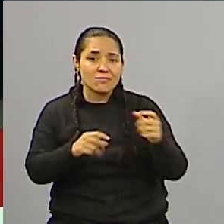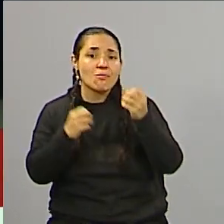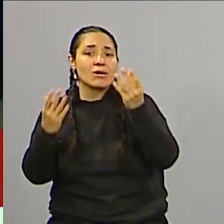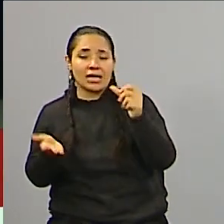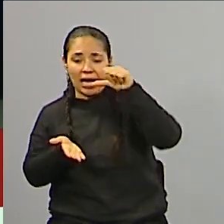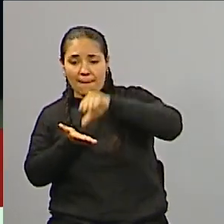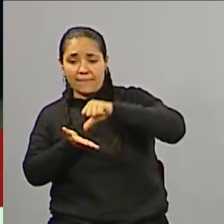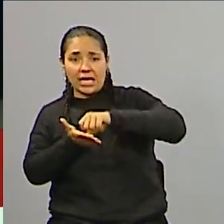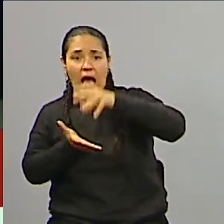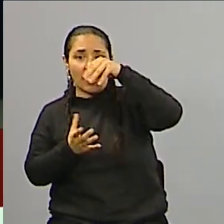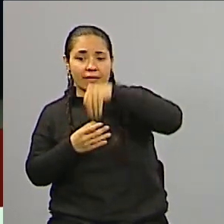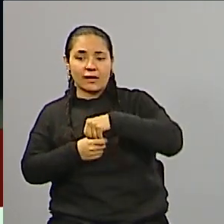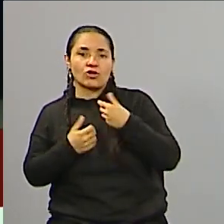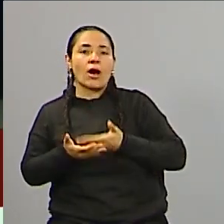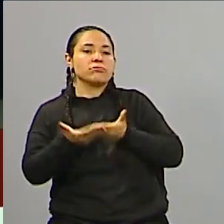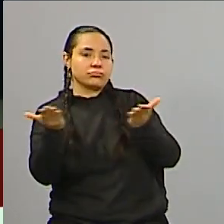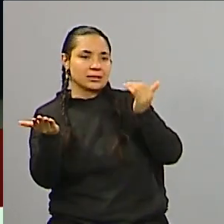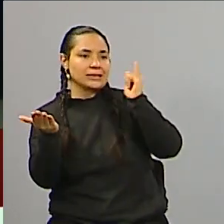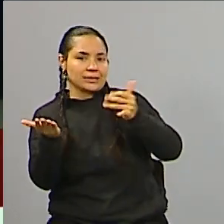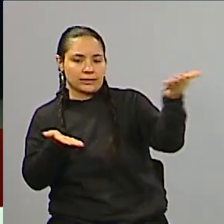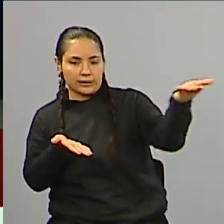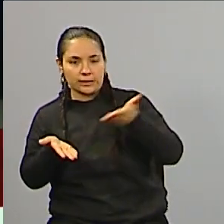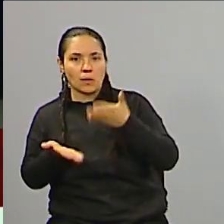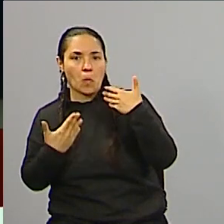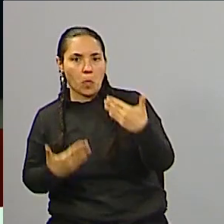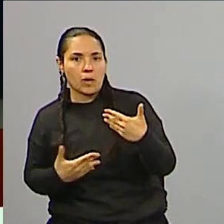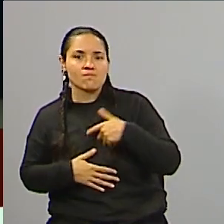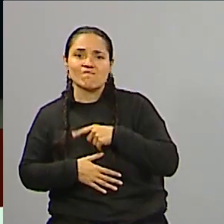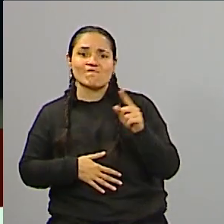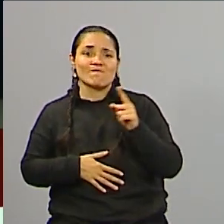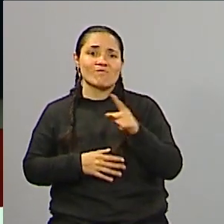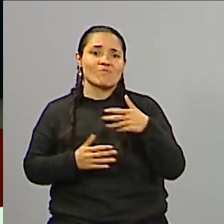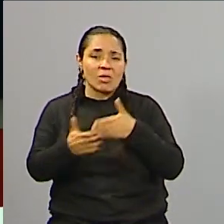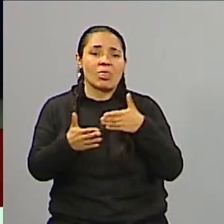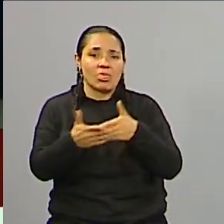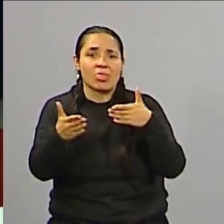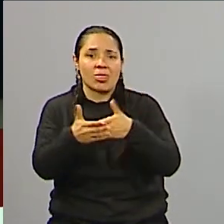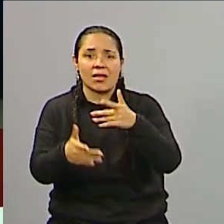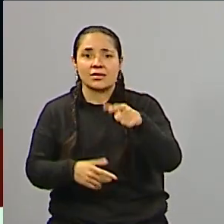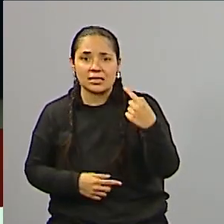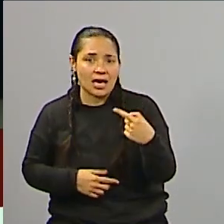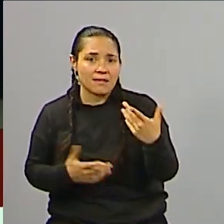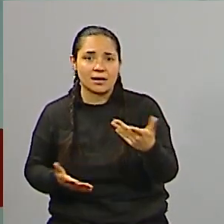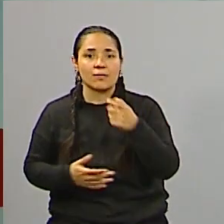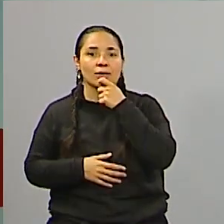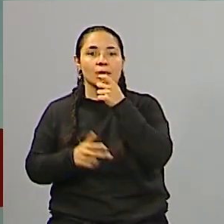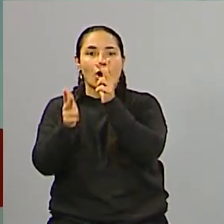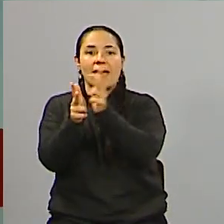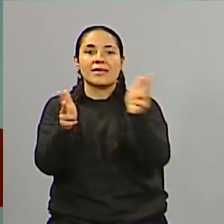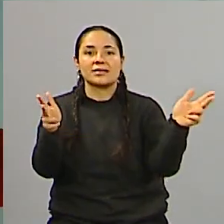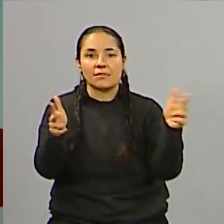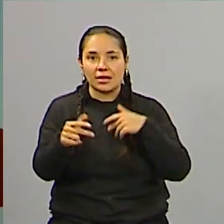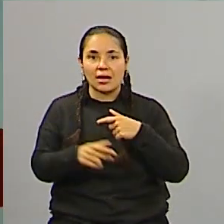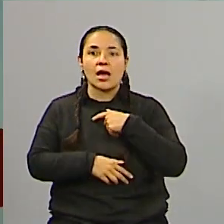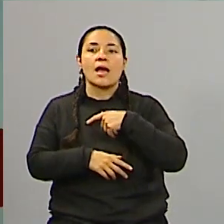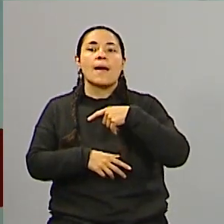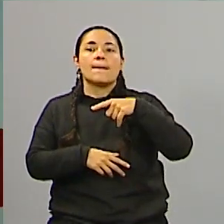Pero entonces no es cuestión de poner ciclovías sin hacer un plan de inversión para que compren bicicleta. No